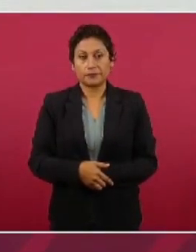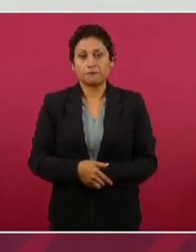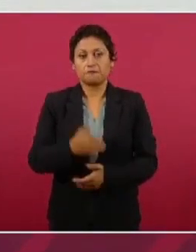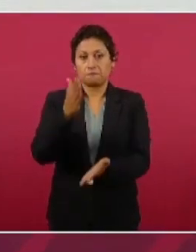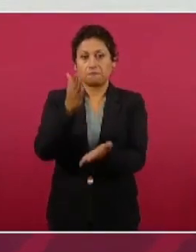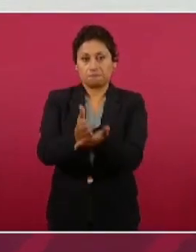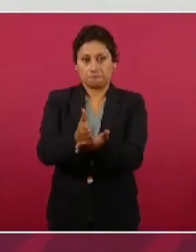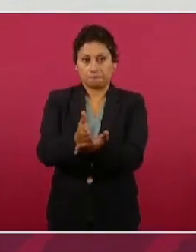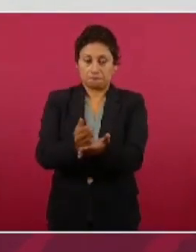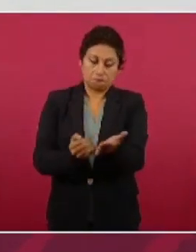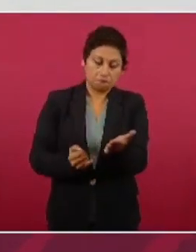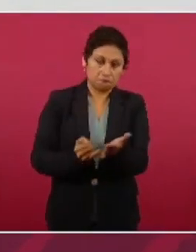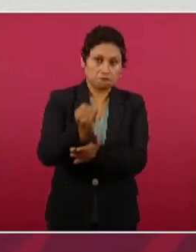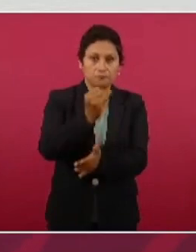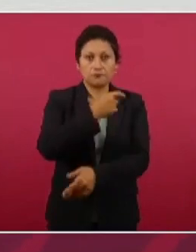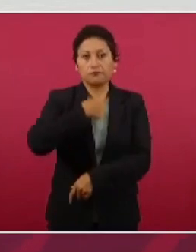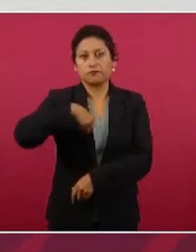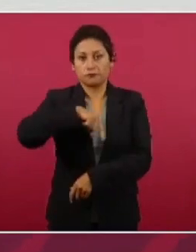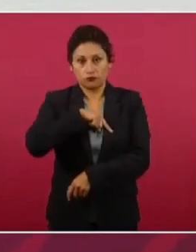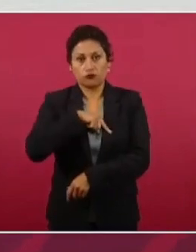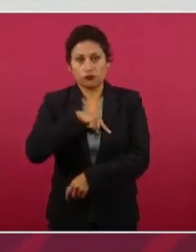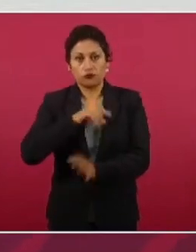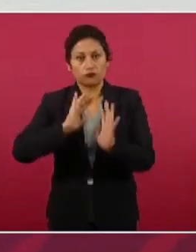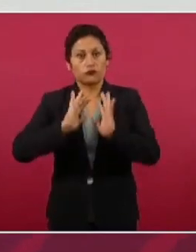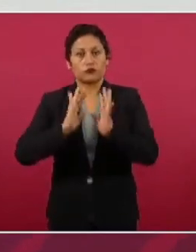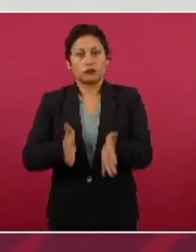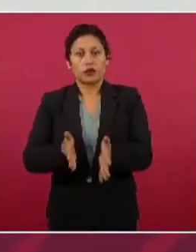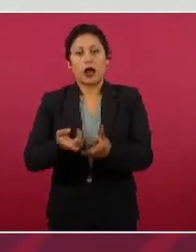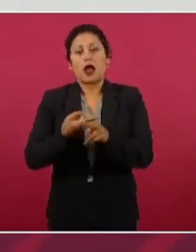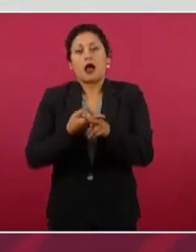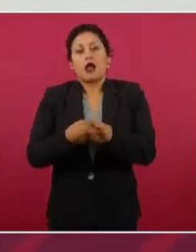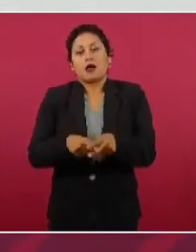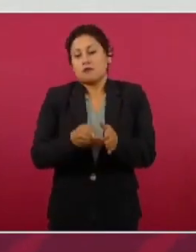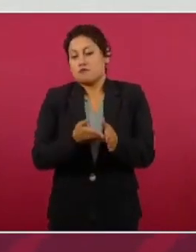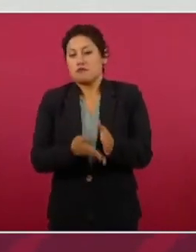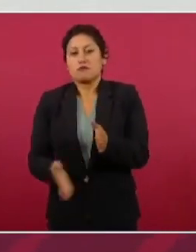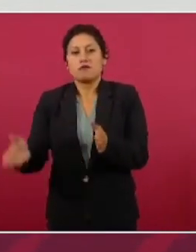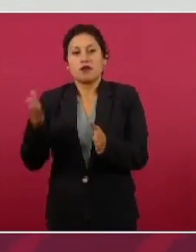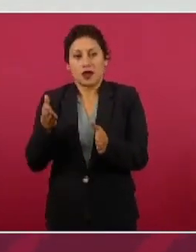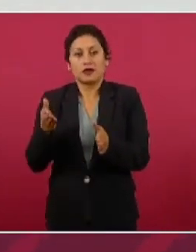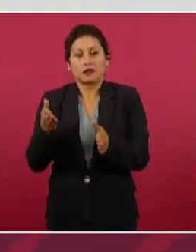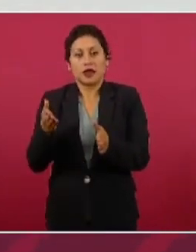tomamos la decisión y echamos a andar el operativo